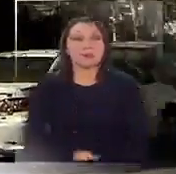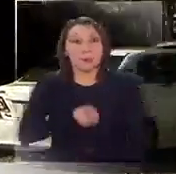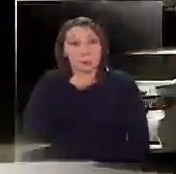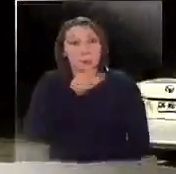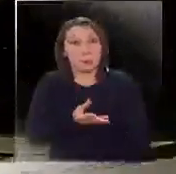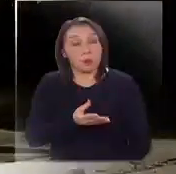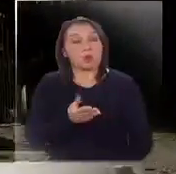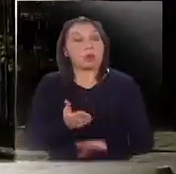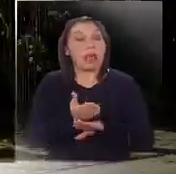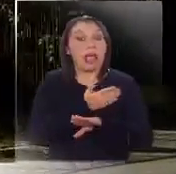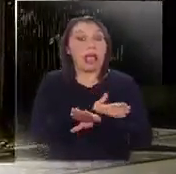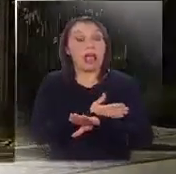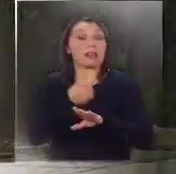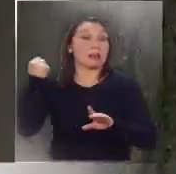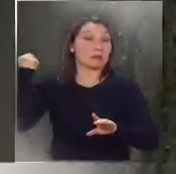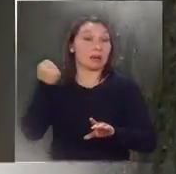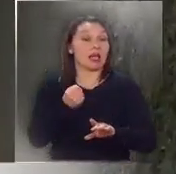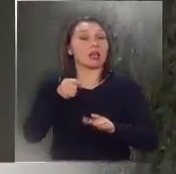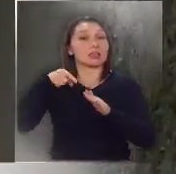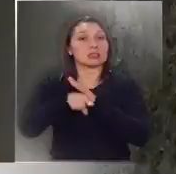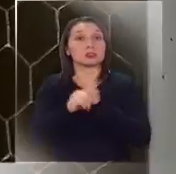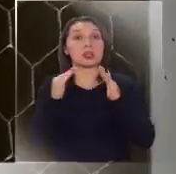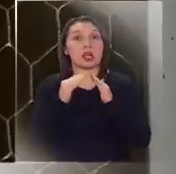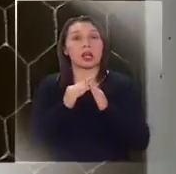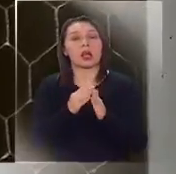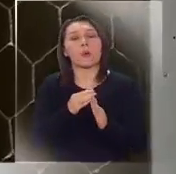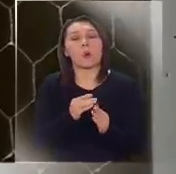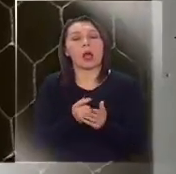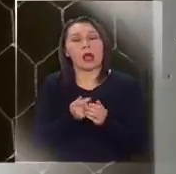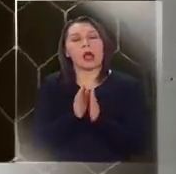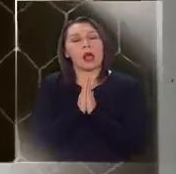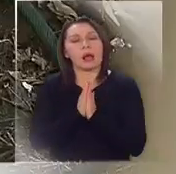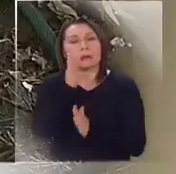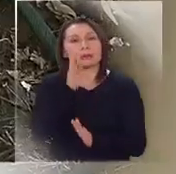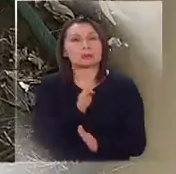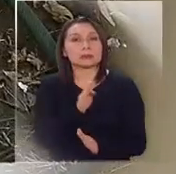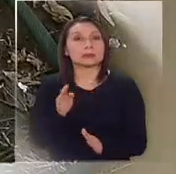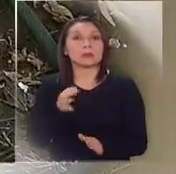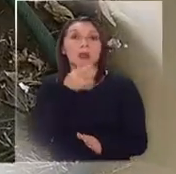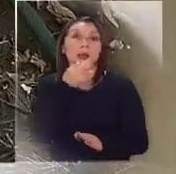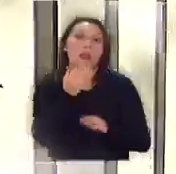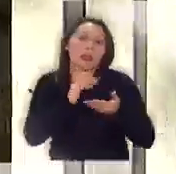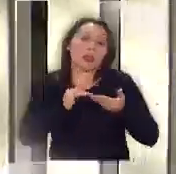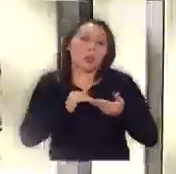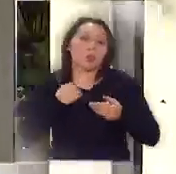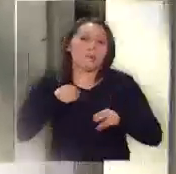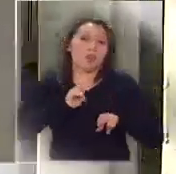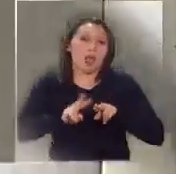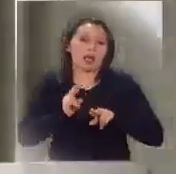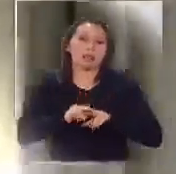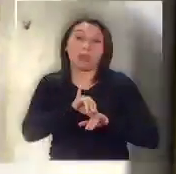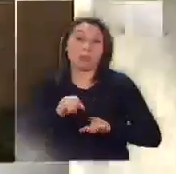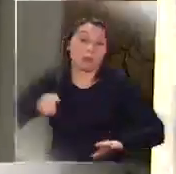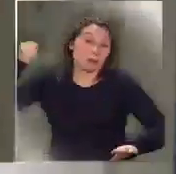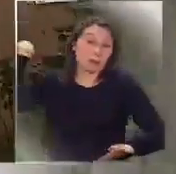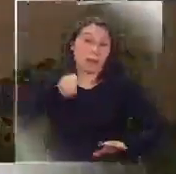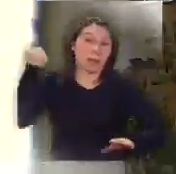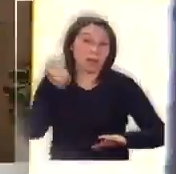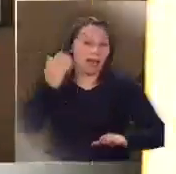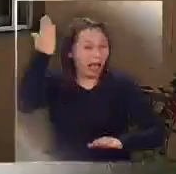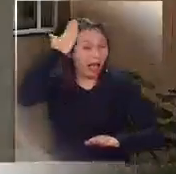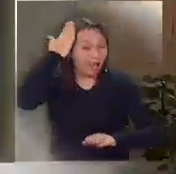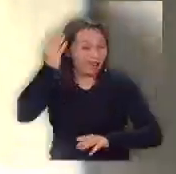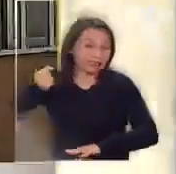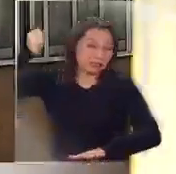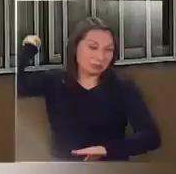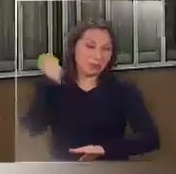confesó, previo al ataque llegó hasta su casa, rezó un Padre Nuestro y le pidió perdón a María Magdalena por lo que haría. Luego de golpearla 4 veces en la cabeza con